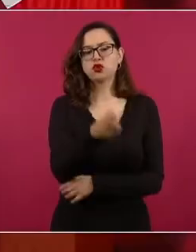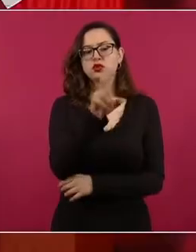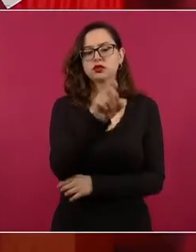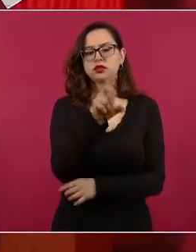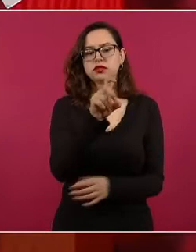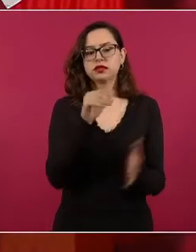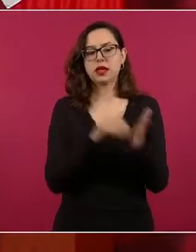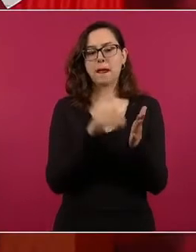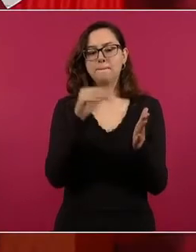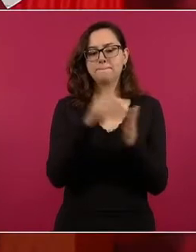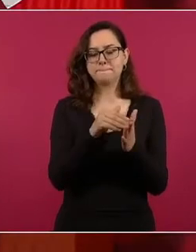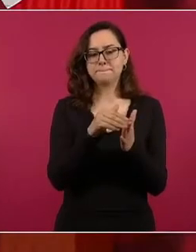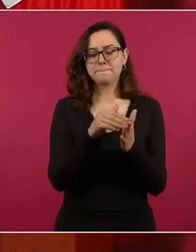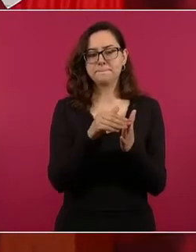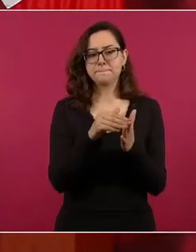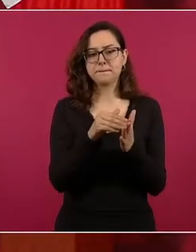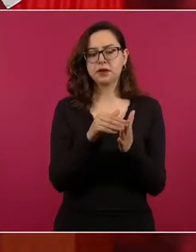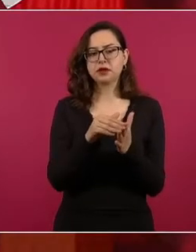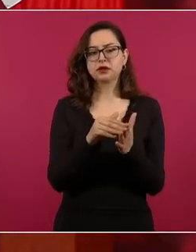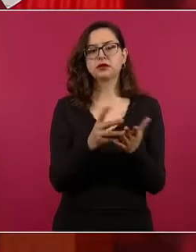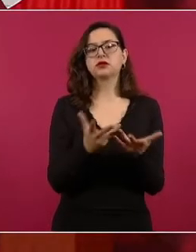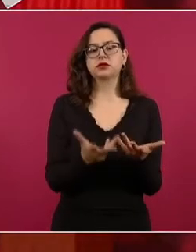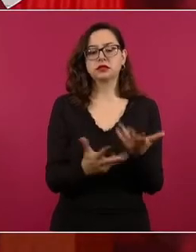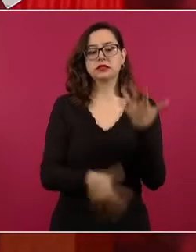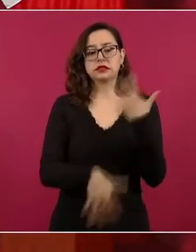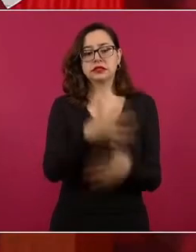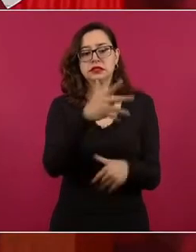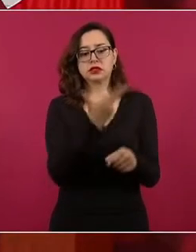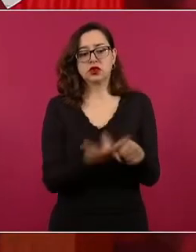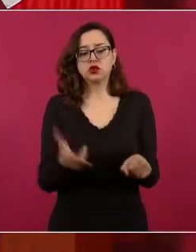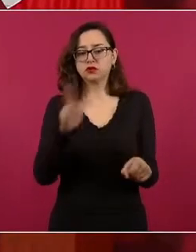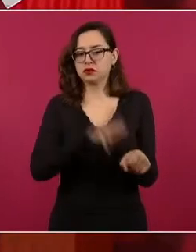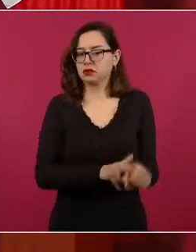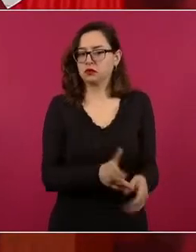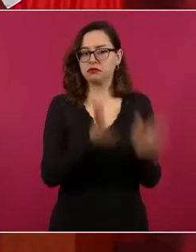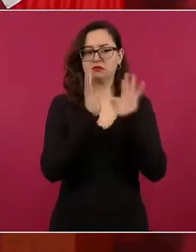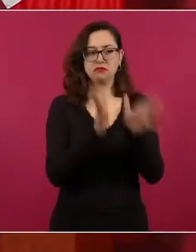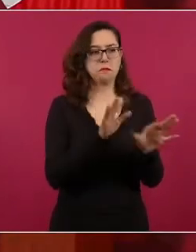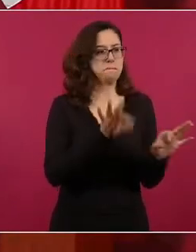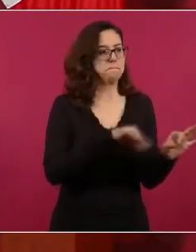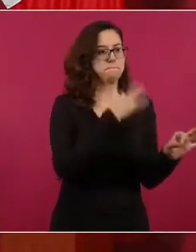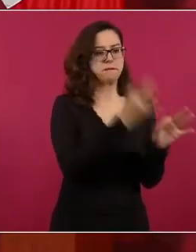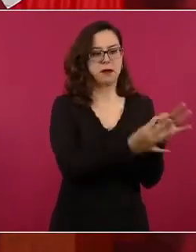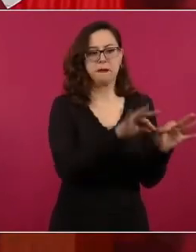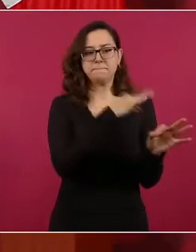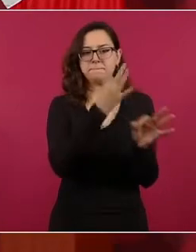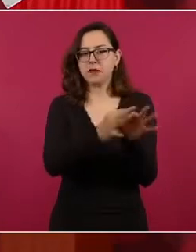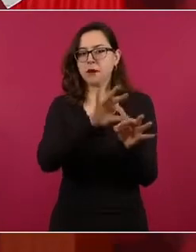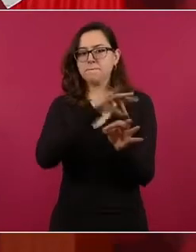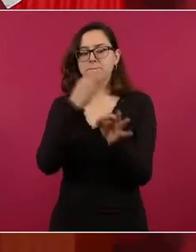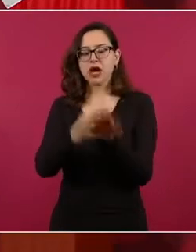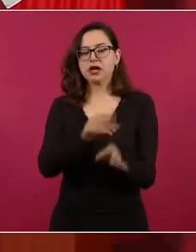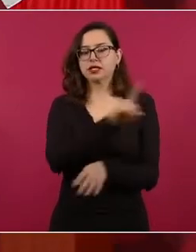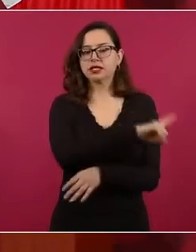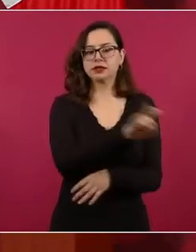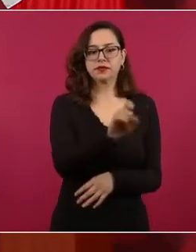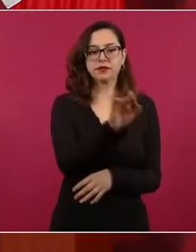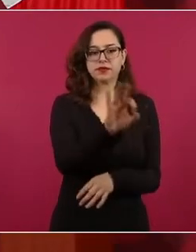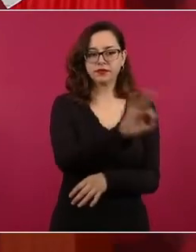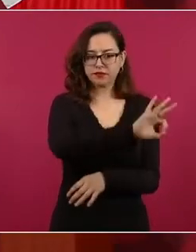237 millones, ya los 15 hospitales han sido intervenidos al 100%. Esto es un ejercicio